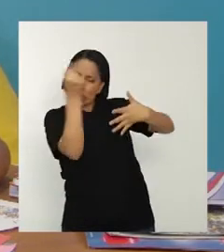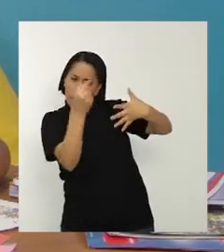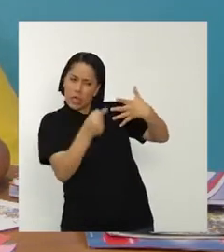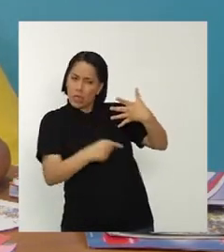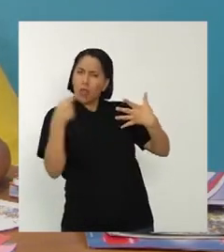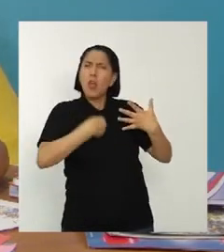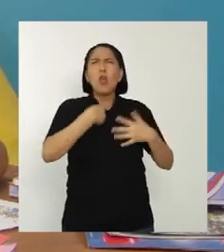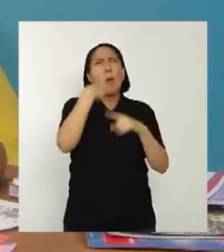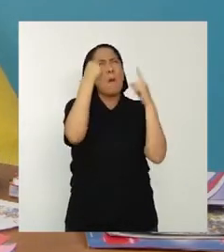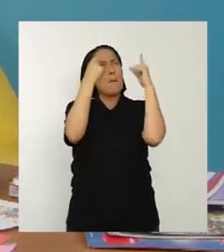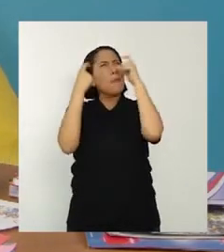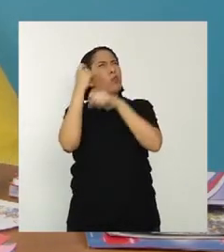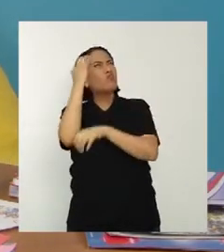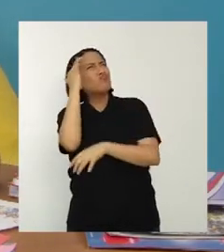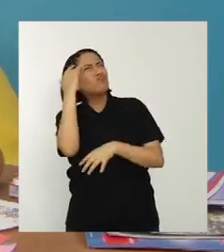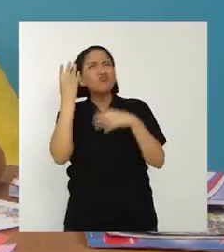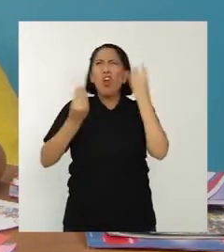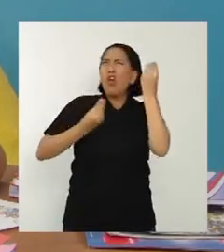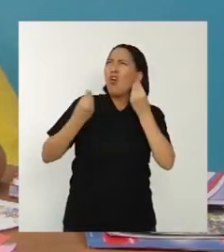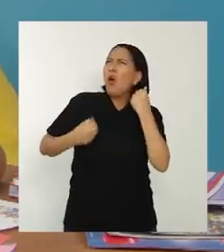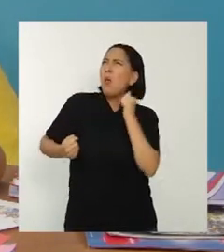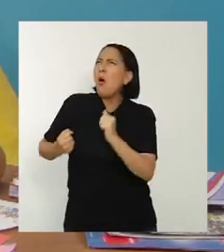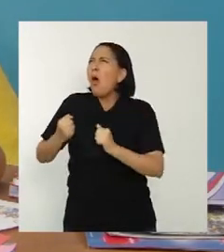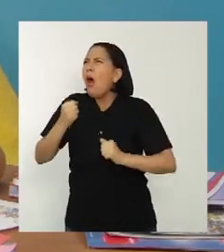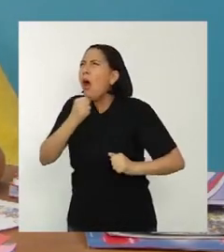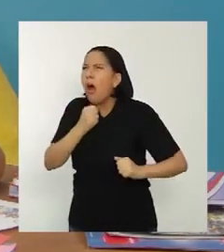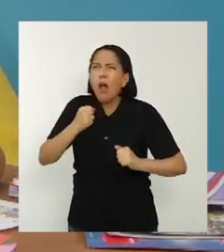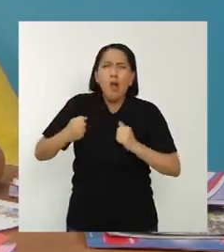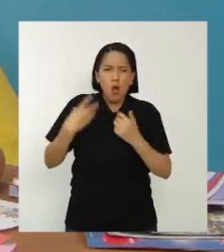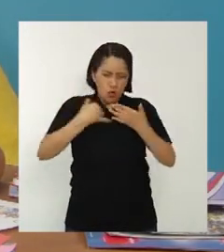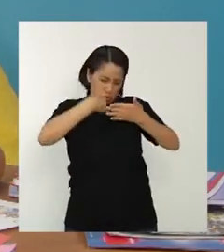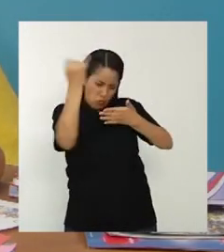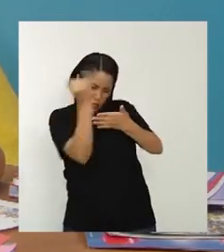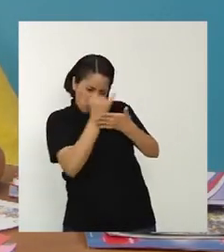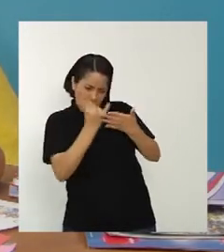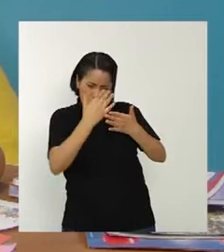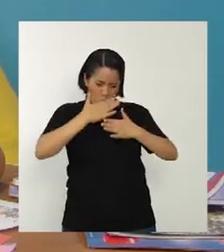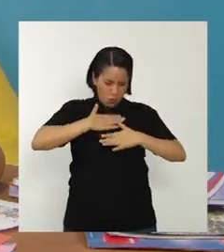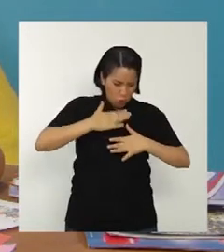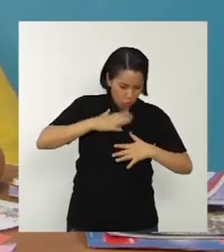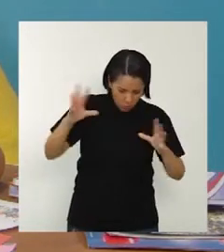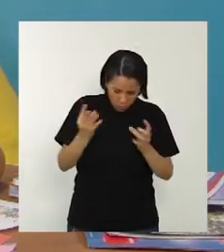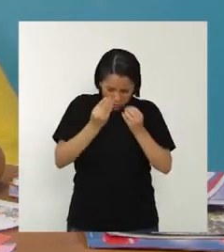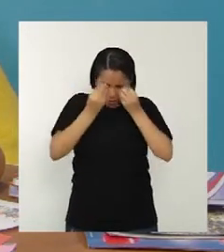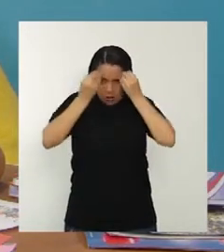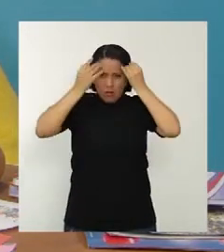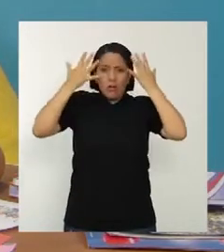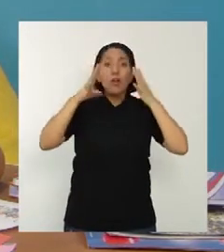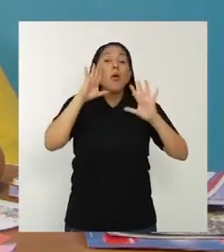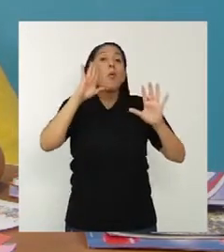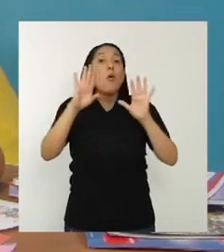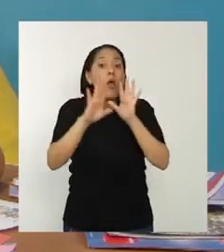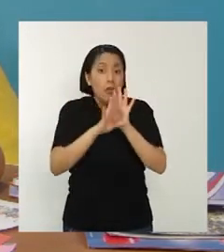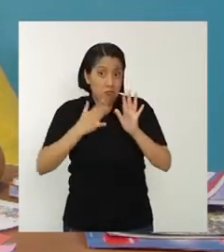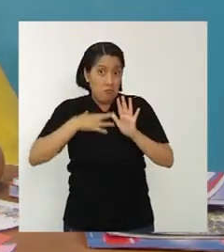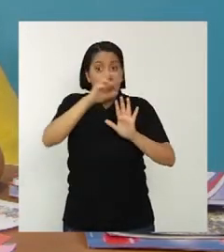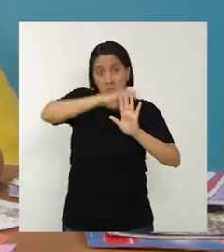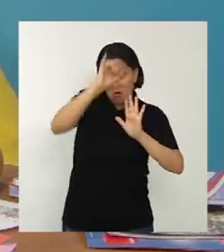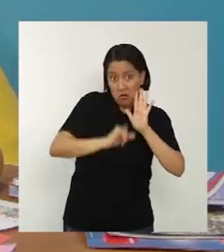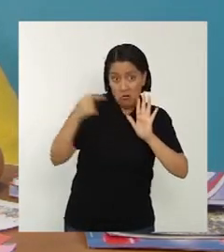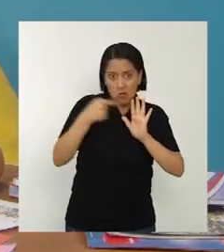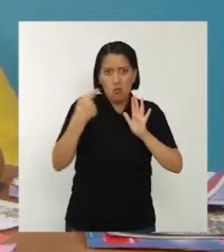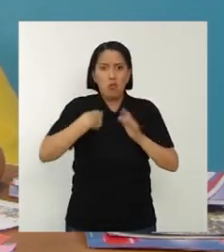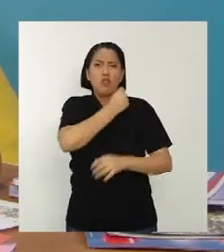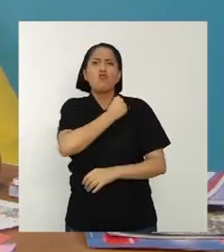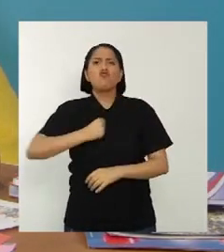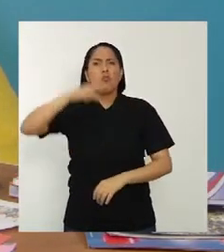través de estas características preguntarnos cómo será su movimiento y cómo graficarlo con nuestro cuerpo para tomar inspiración. Por ejemplo, te cuento